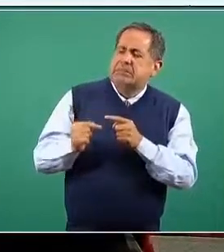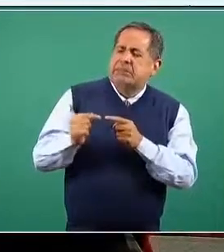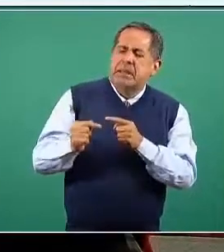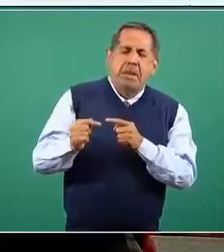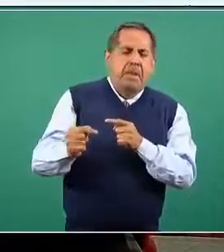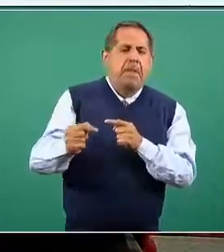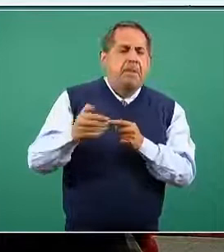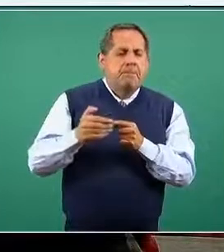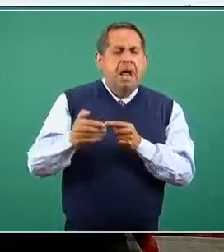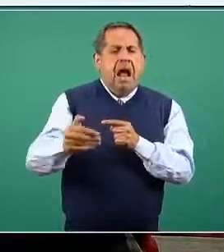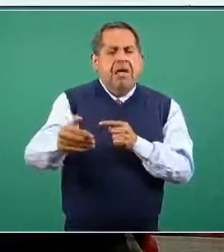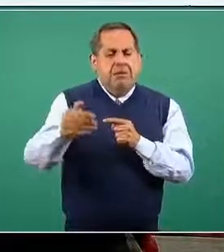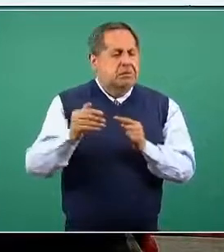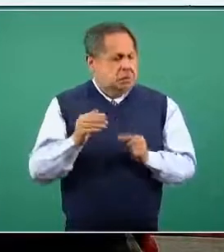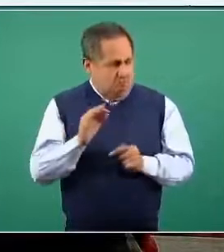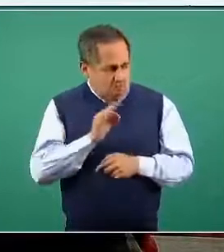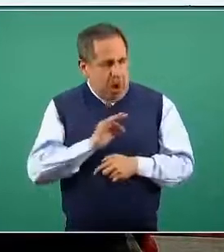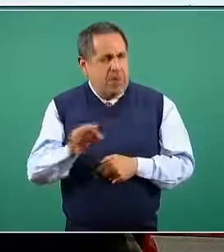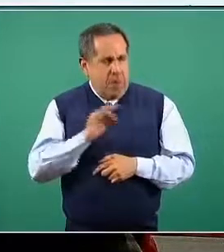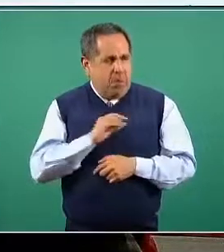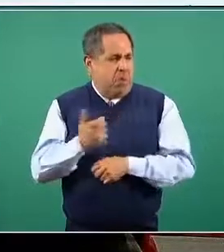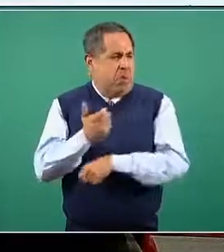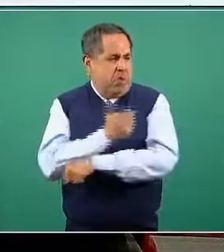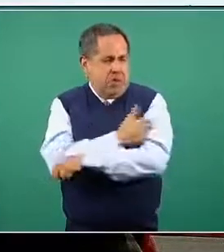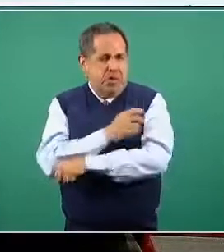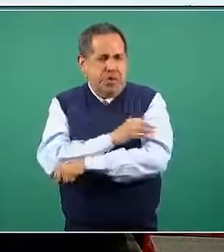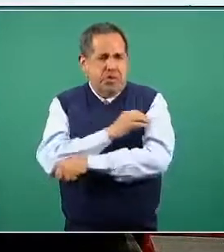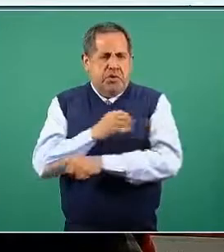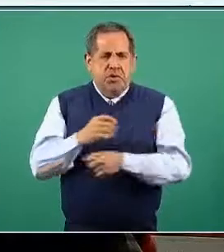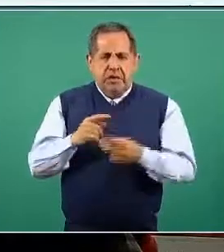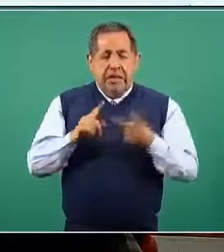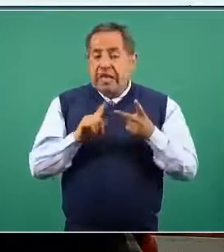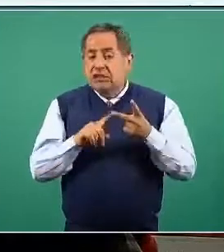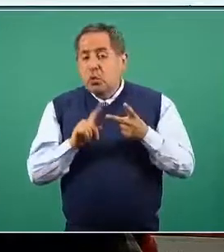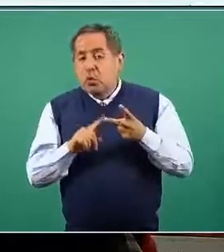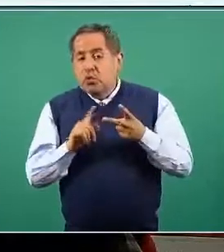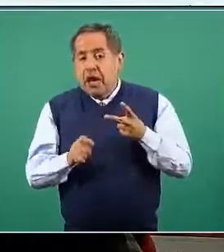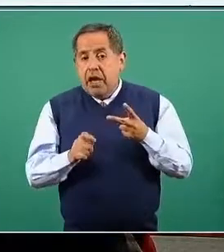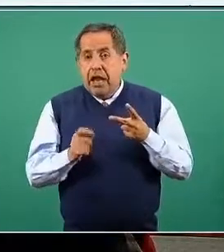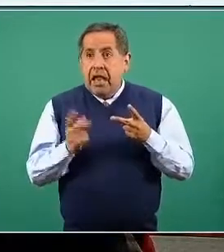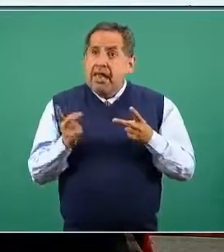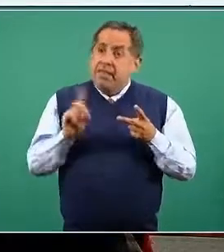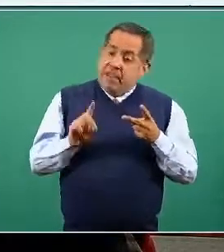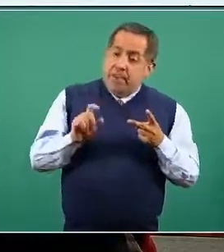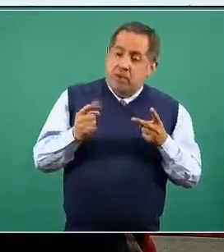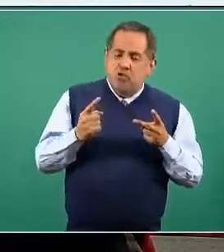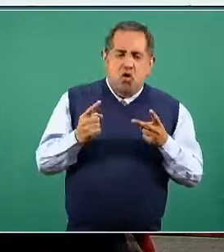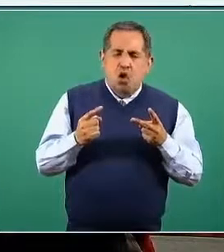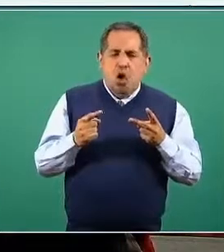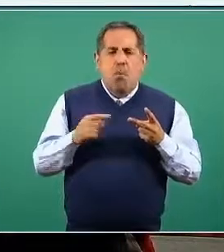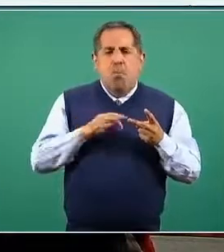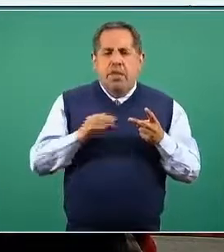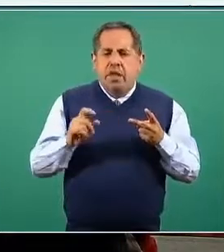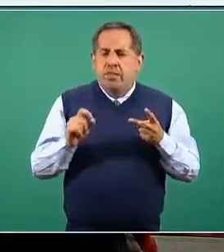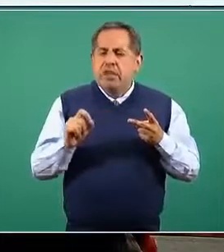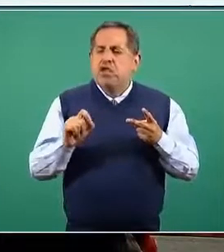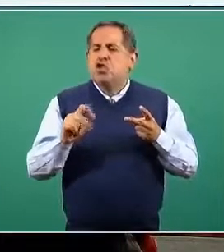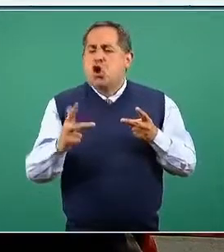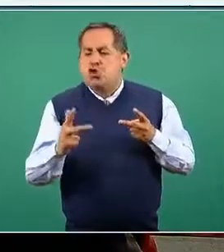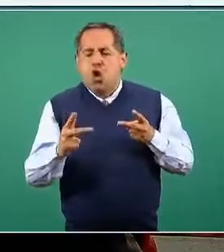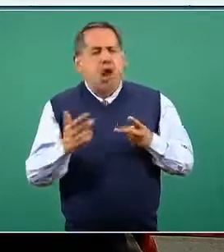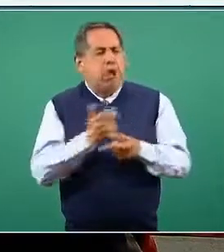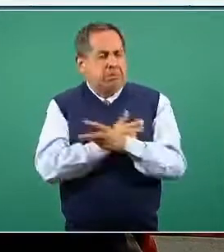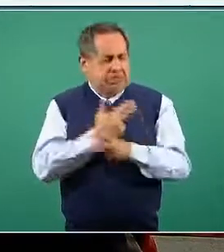vacunación si es que se pone la vacuna en segunda dosis, no en el día 21, sino en el día 28,